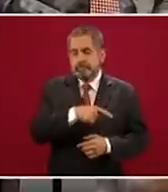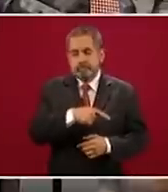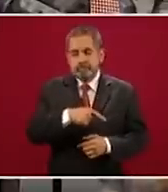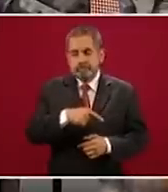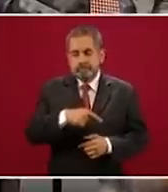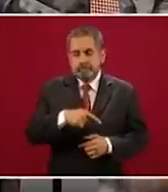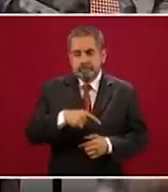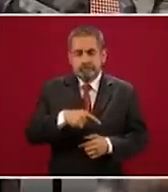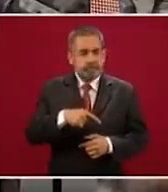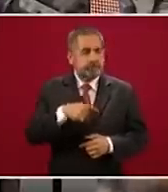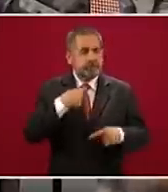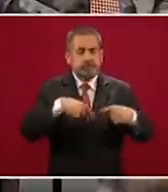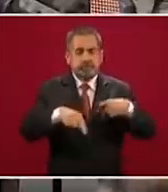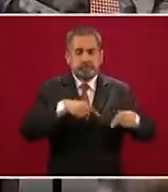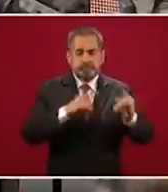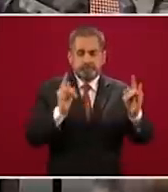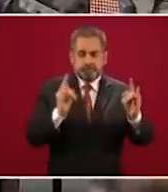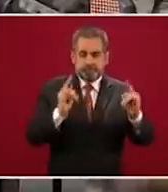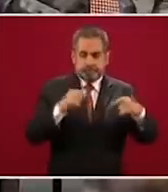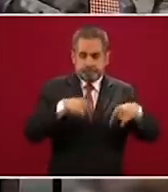era un campo de fútbol.